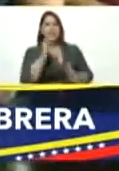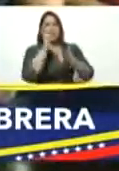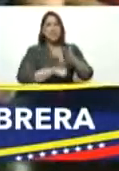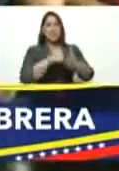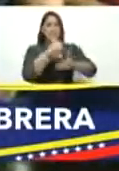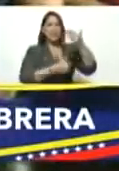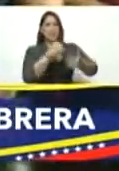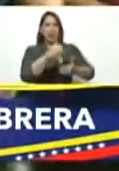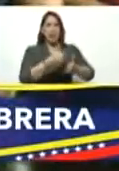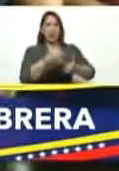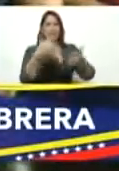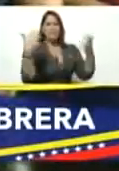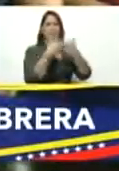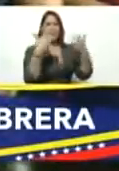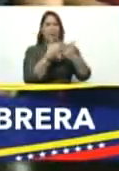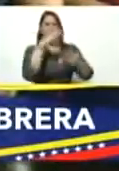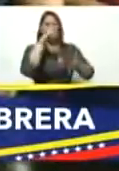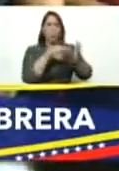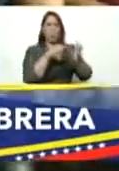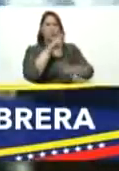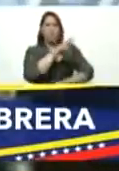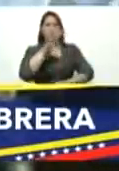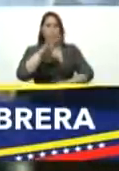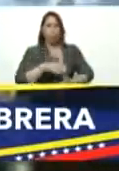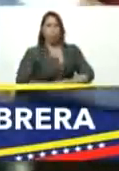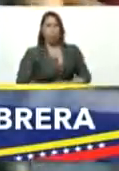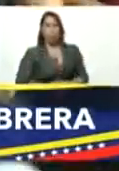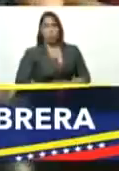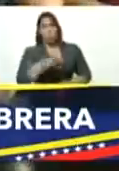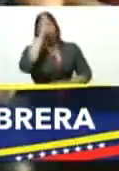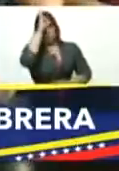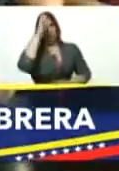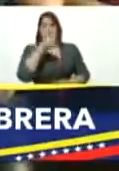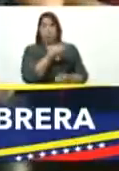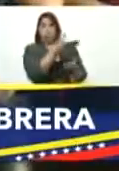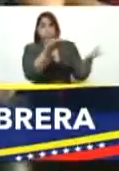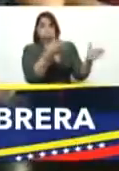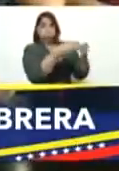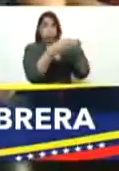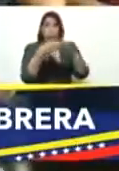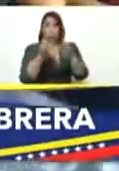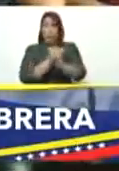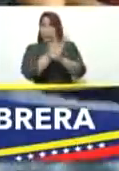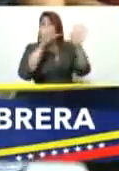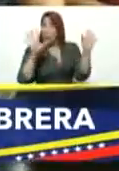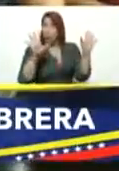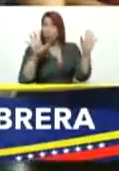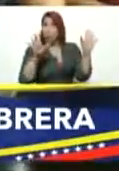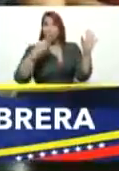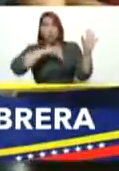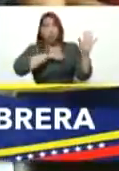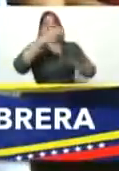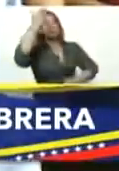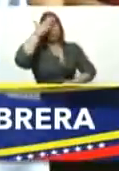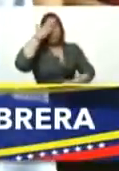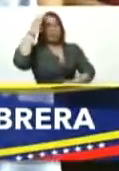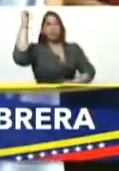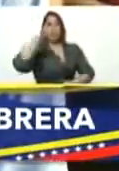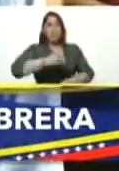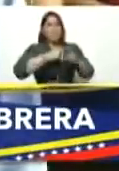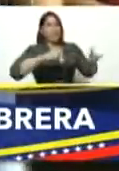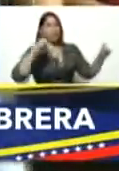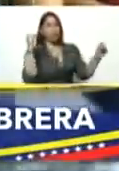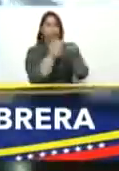del 2024 y yo no sé si lo es para sectores está claro sabemos que sí pero las